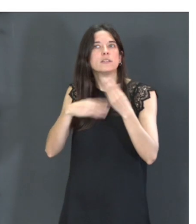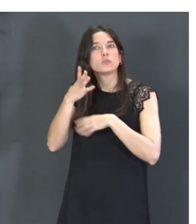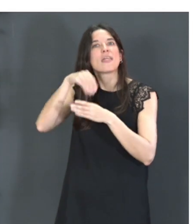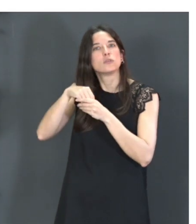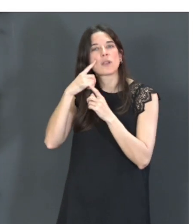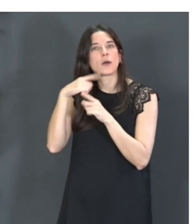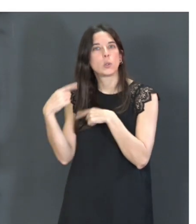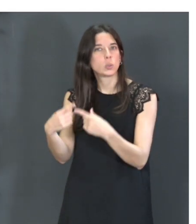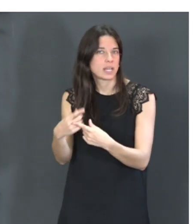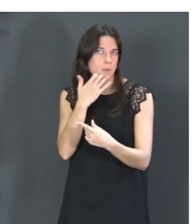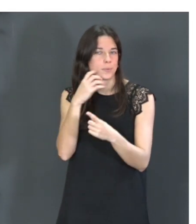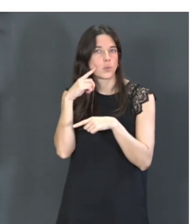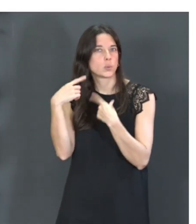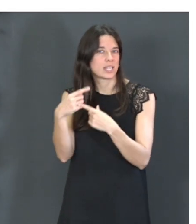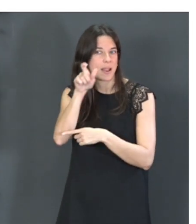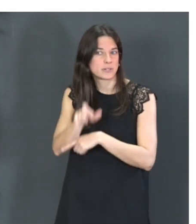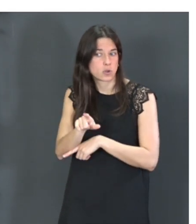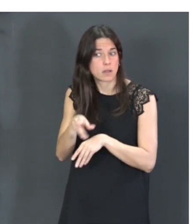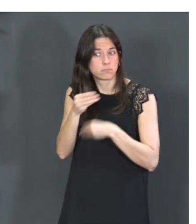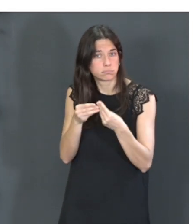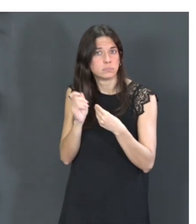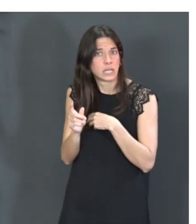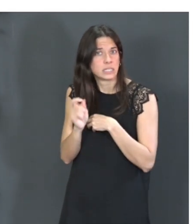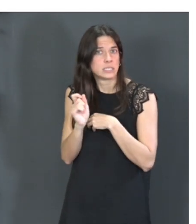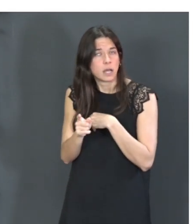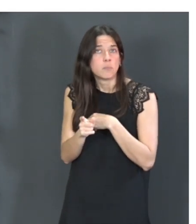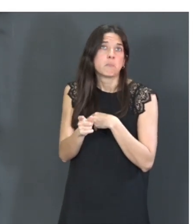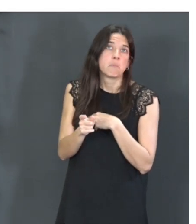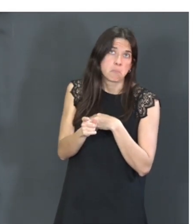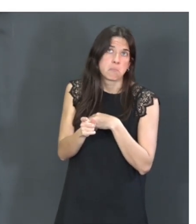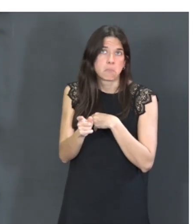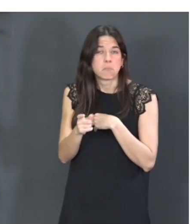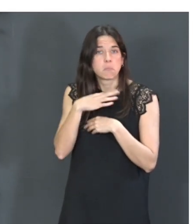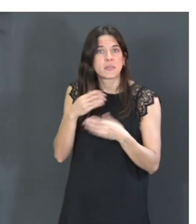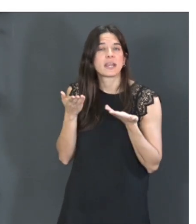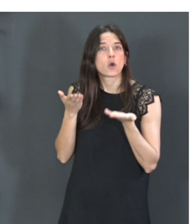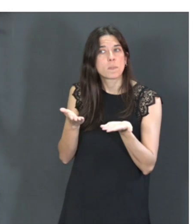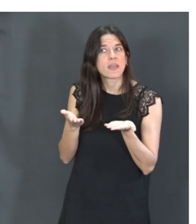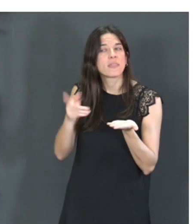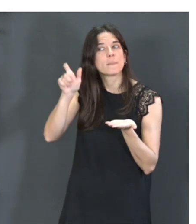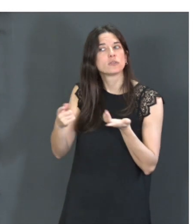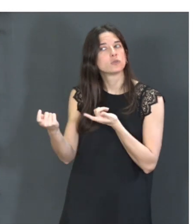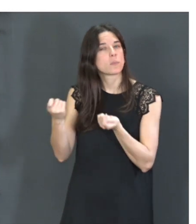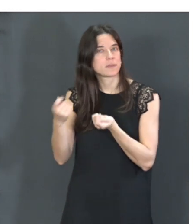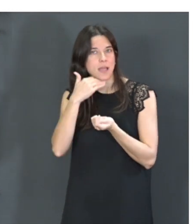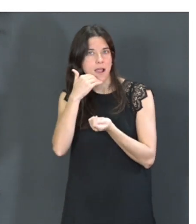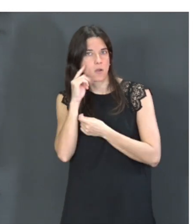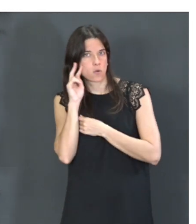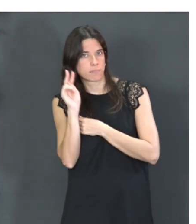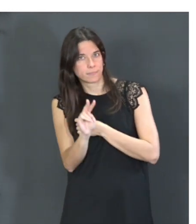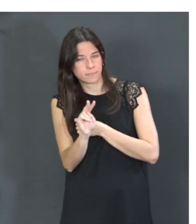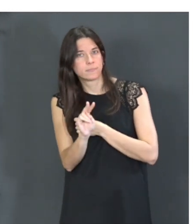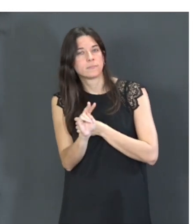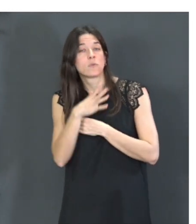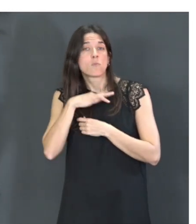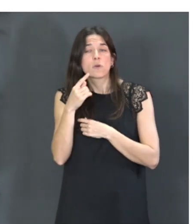rutina de la persona, quizás sea recomendable, ¿de acuerdo?, contar con la supervisión. Puede ser